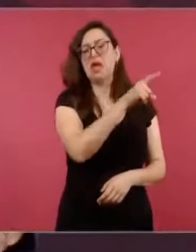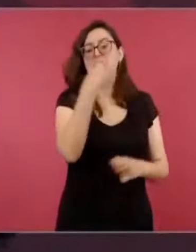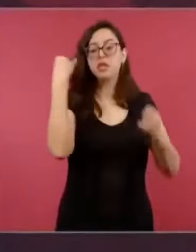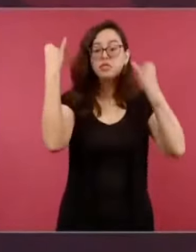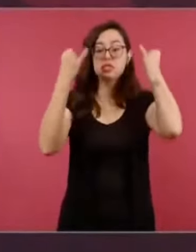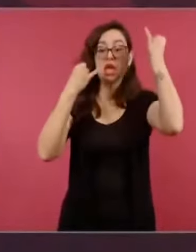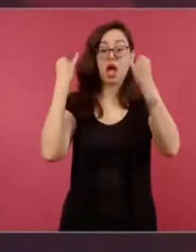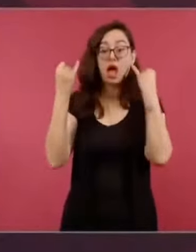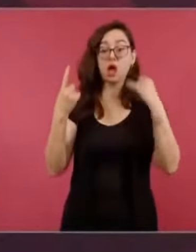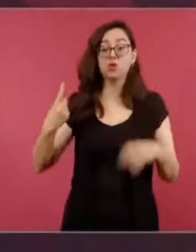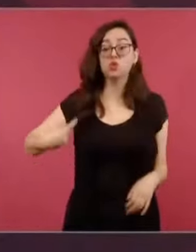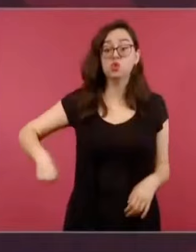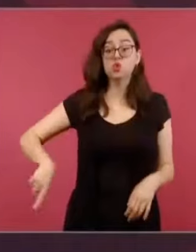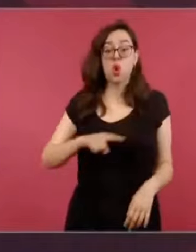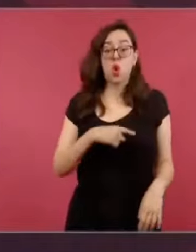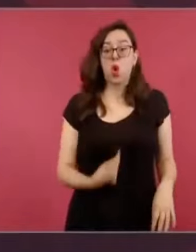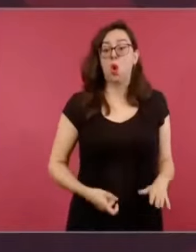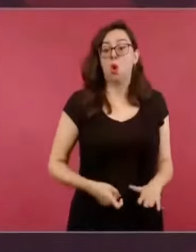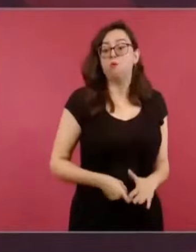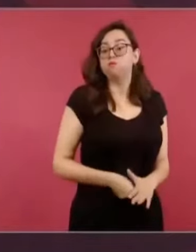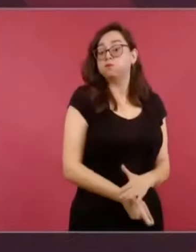iniciamos una campaña